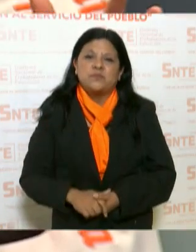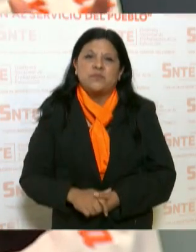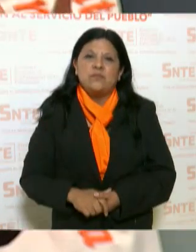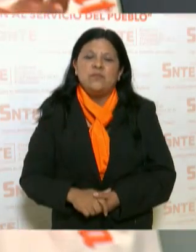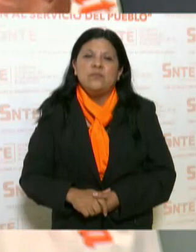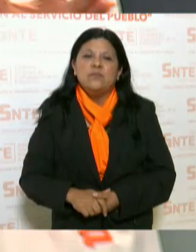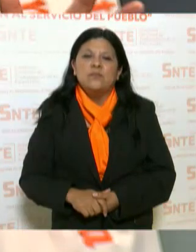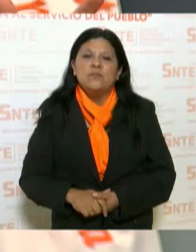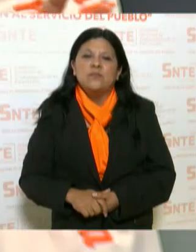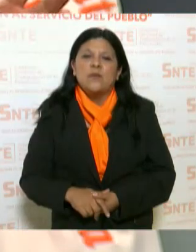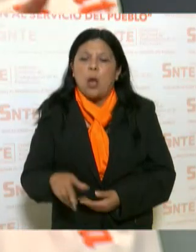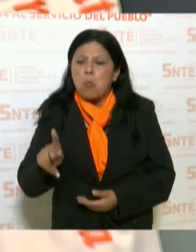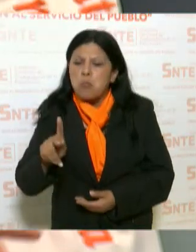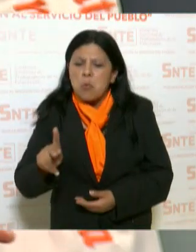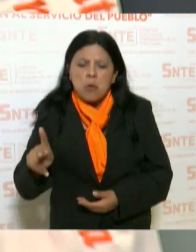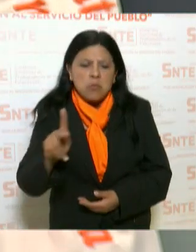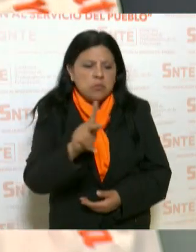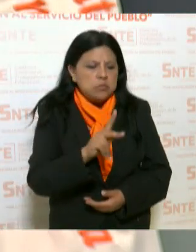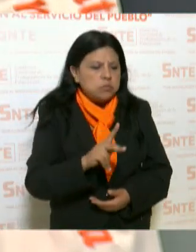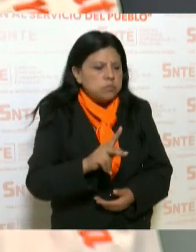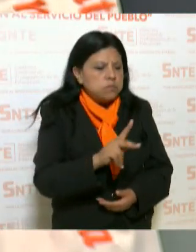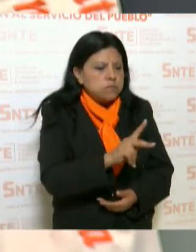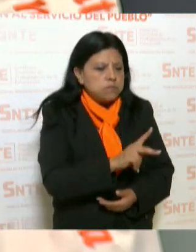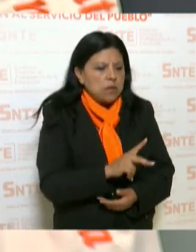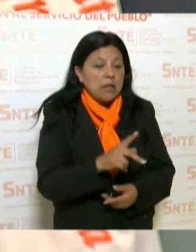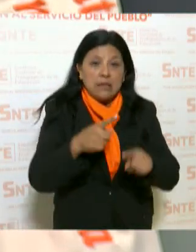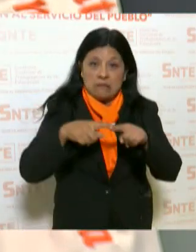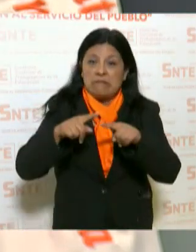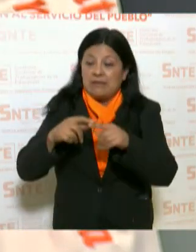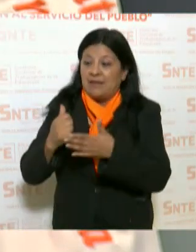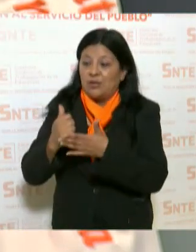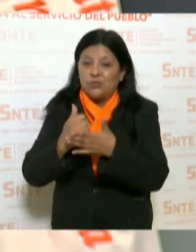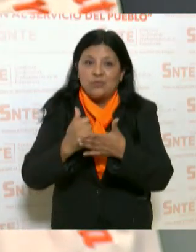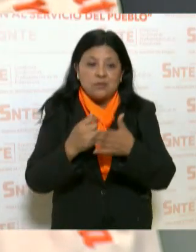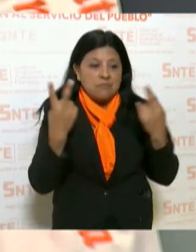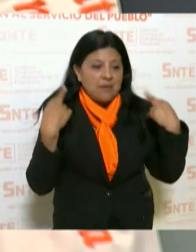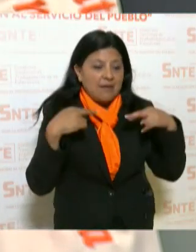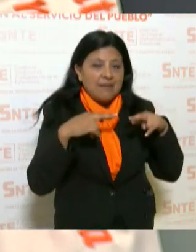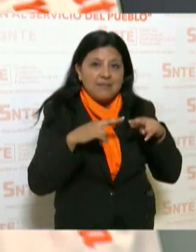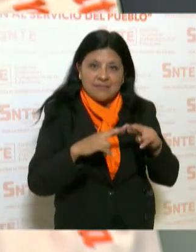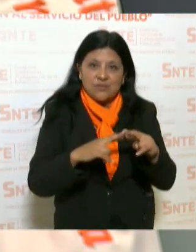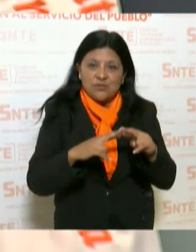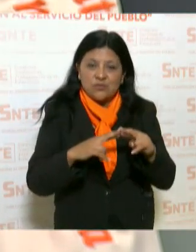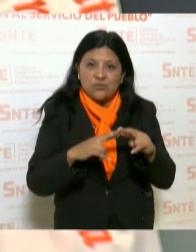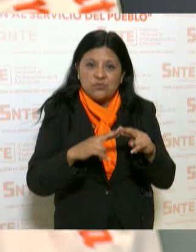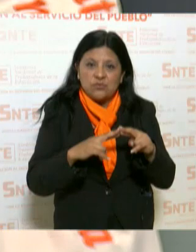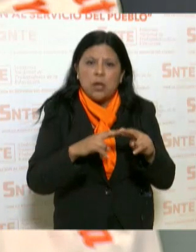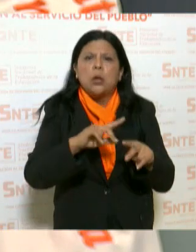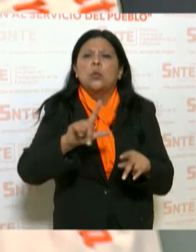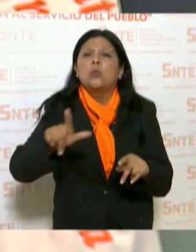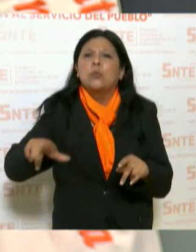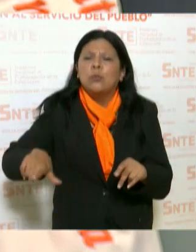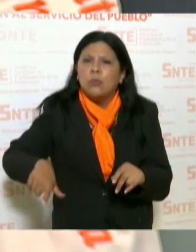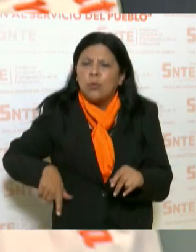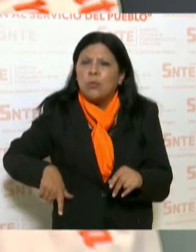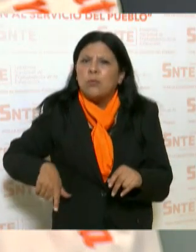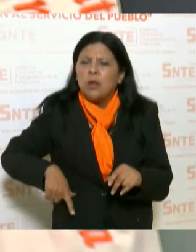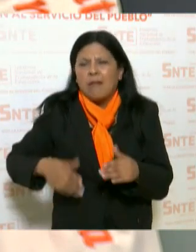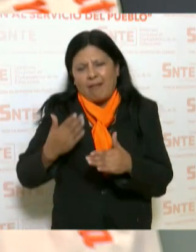con el apoyo de maestras, de maestros, en un gobierno